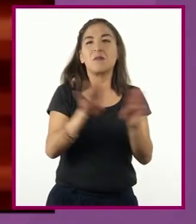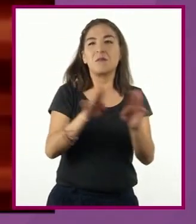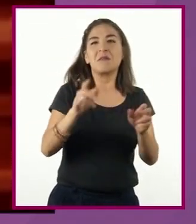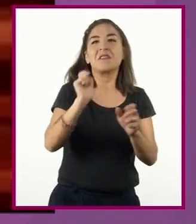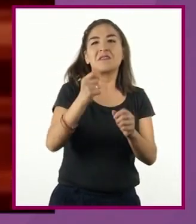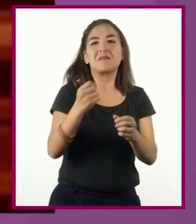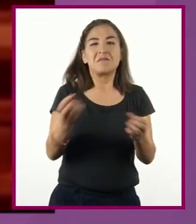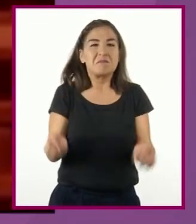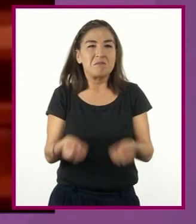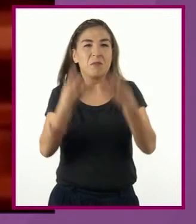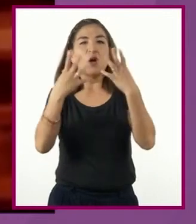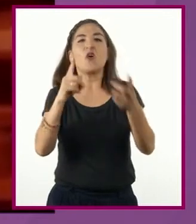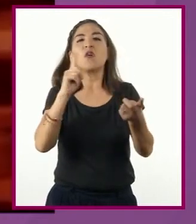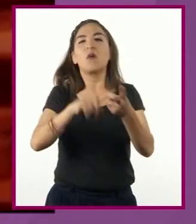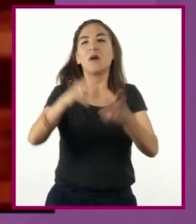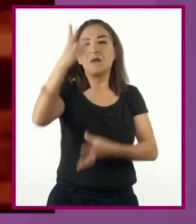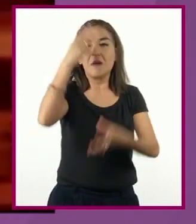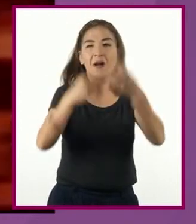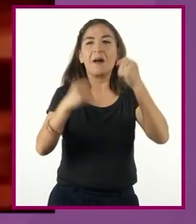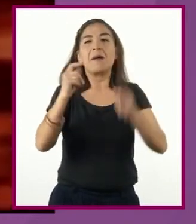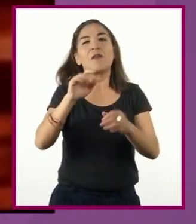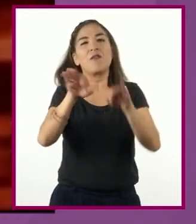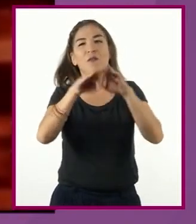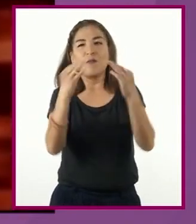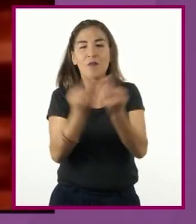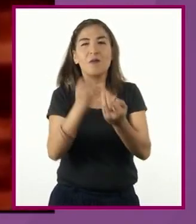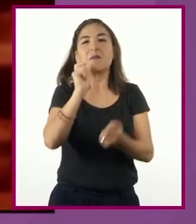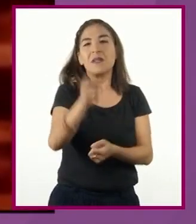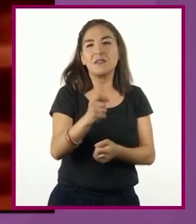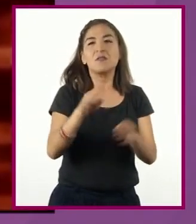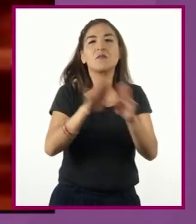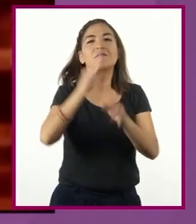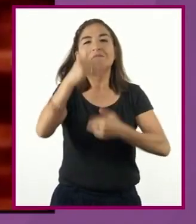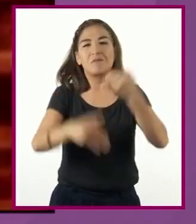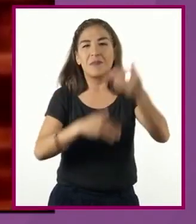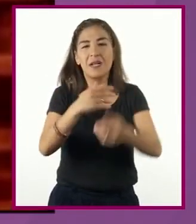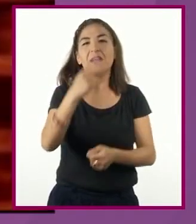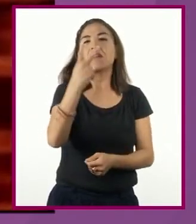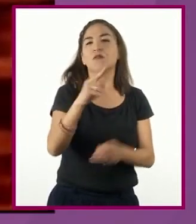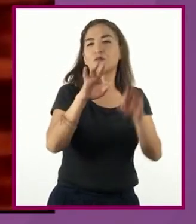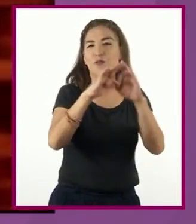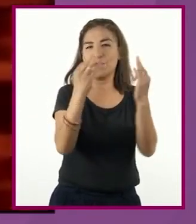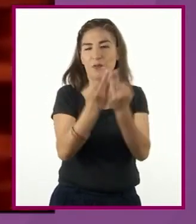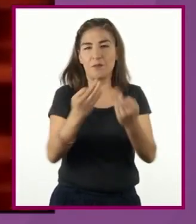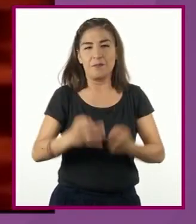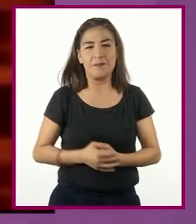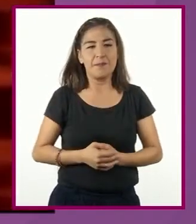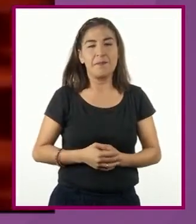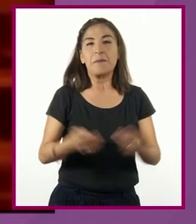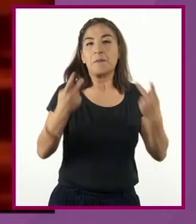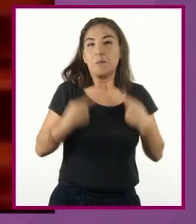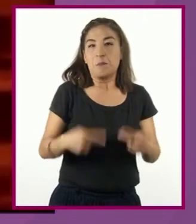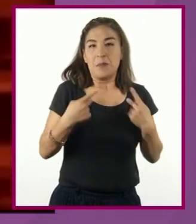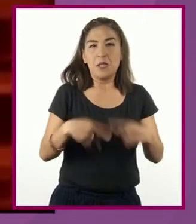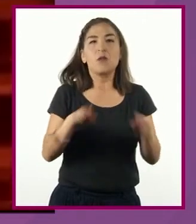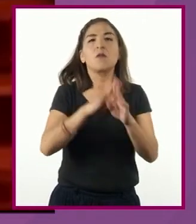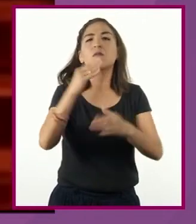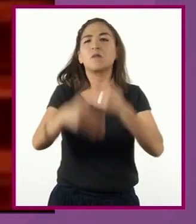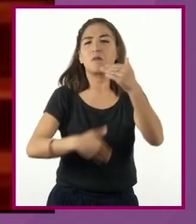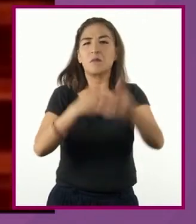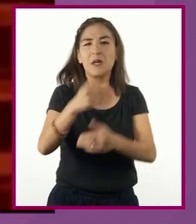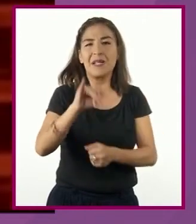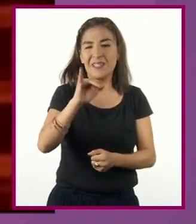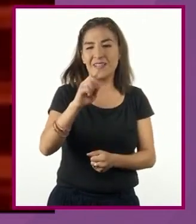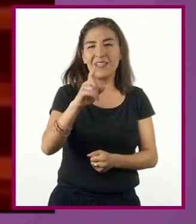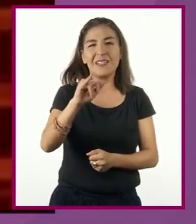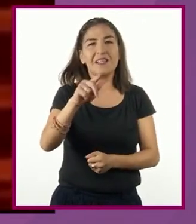individuos de donde aprender a ser de una o de otra forma. Es un proceso que se da de dos maneras. El sujeto va construyendo su identidad,